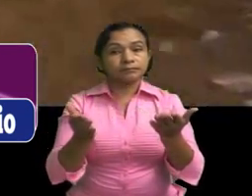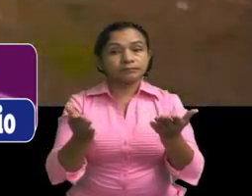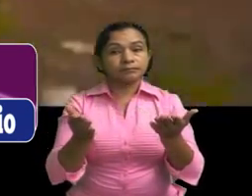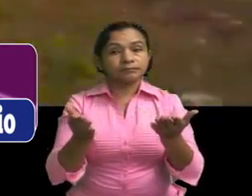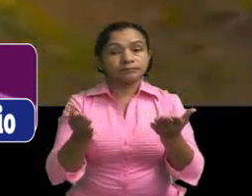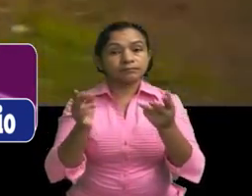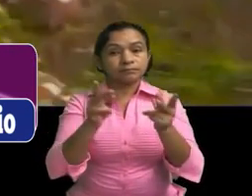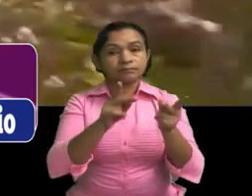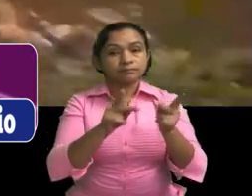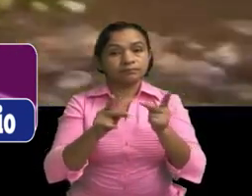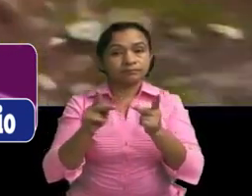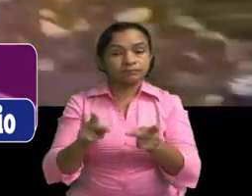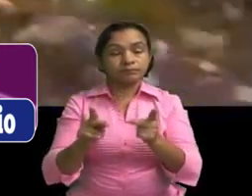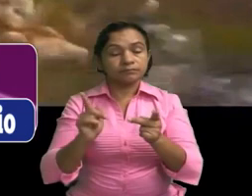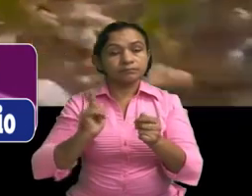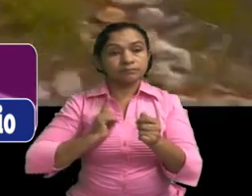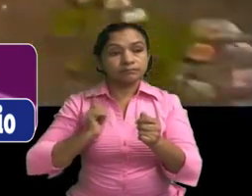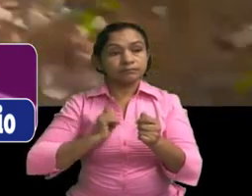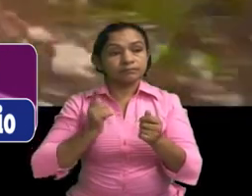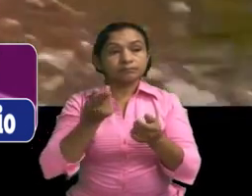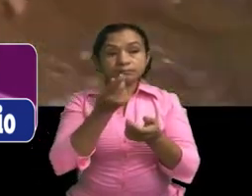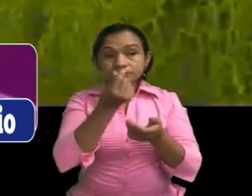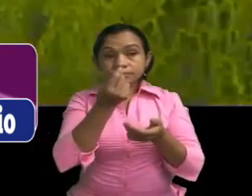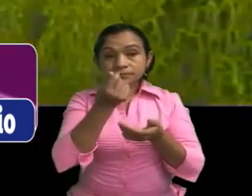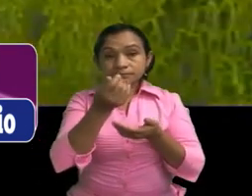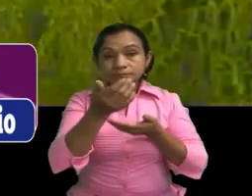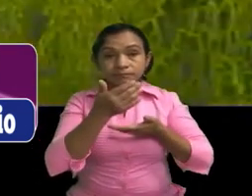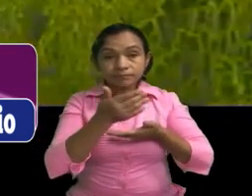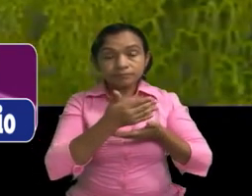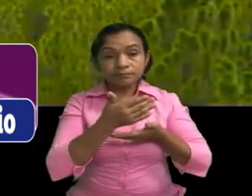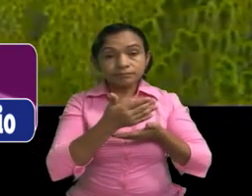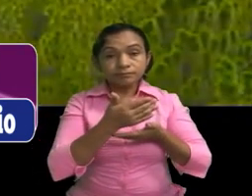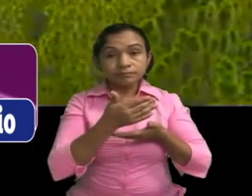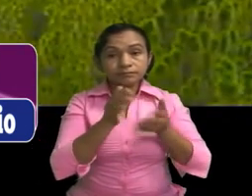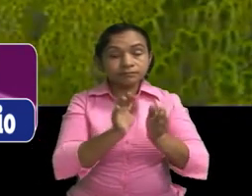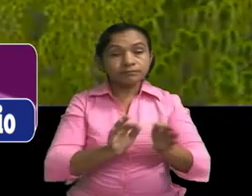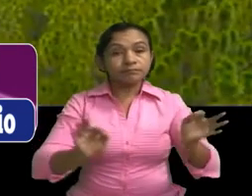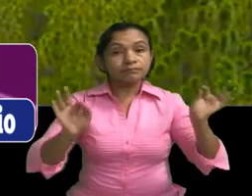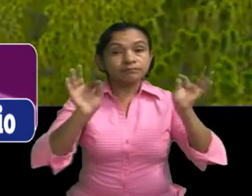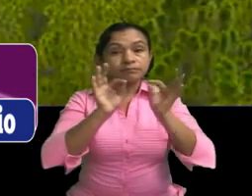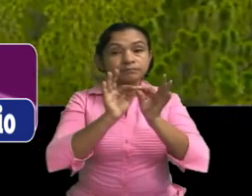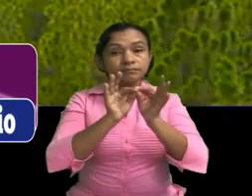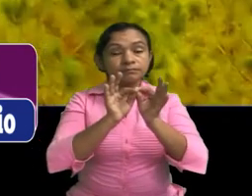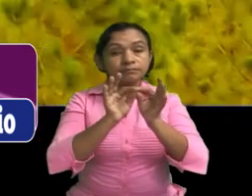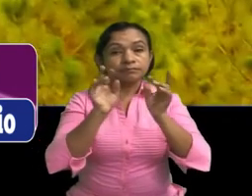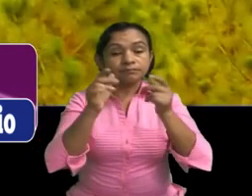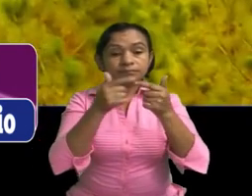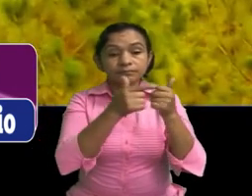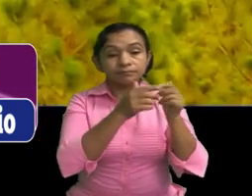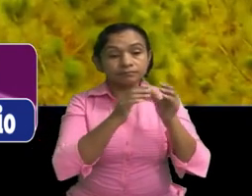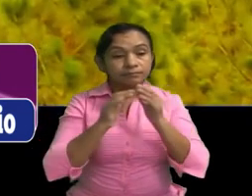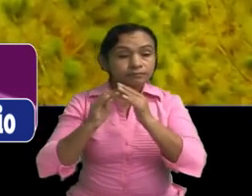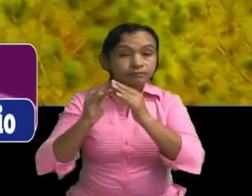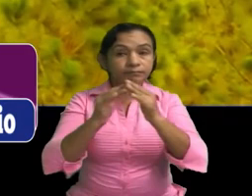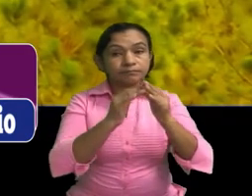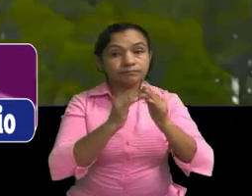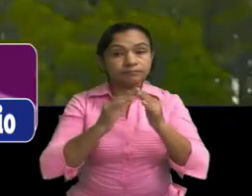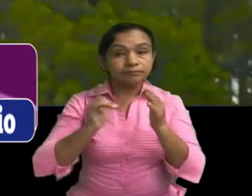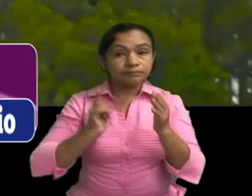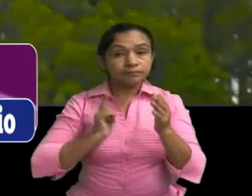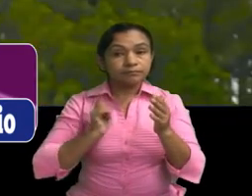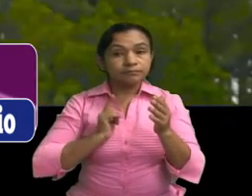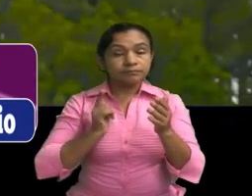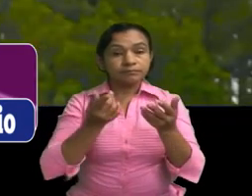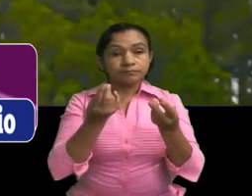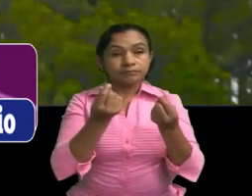la gente pueda tener sus ingresos económicos, porque esa es la otra parte importante, ¿verdad? Uh-huh. Que nuestras comunidades necesiten su